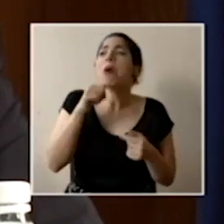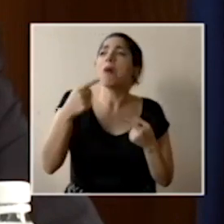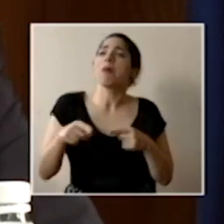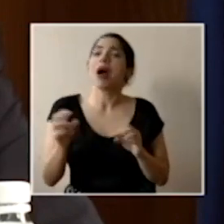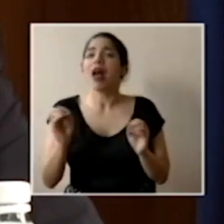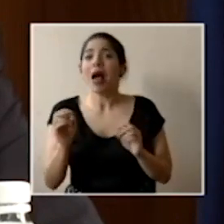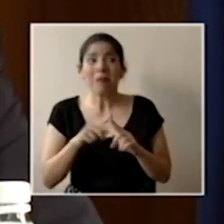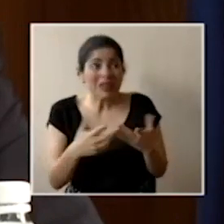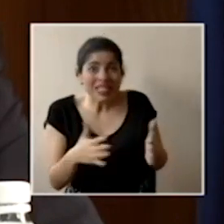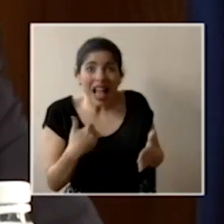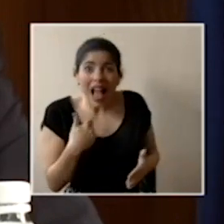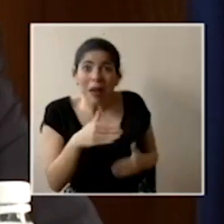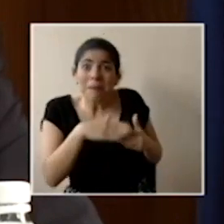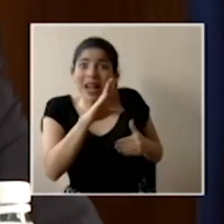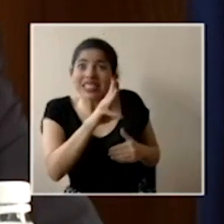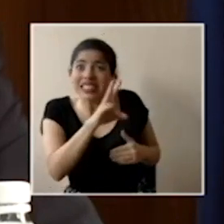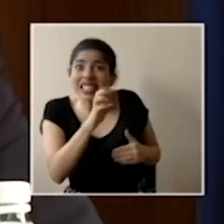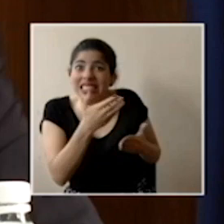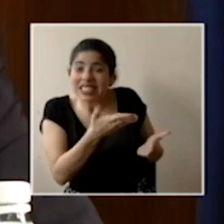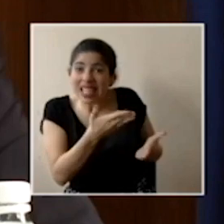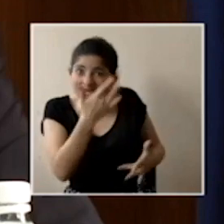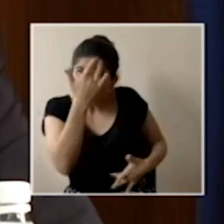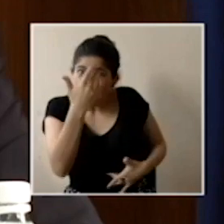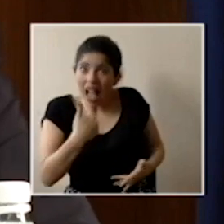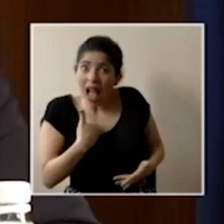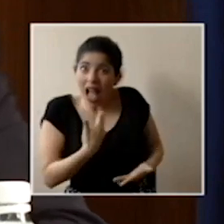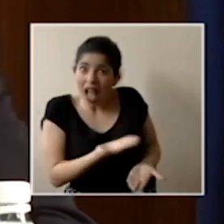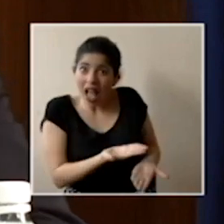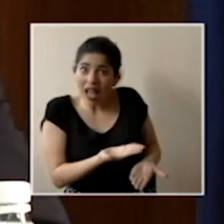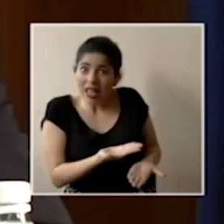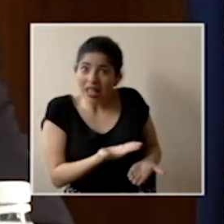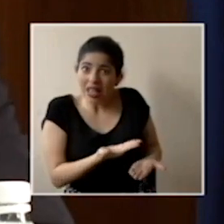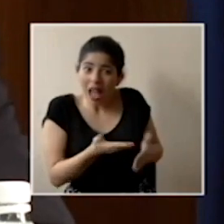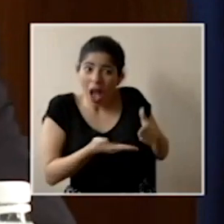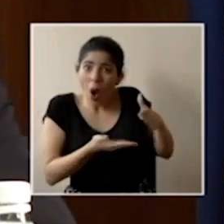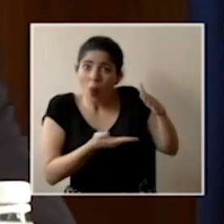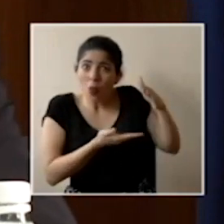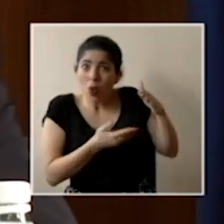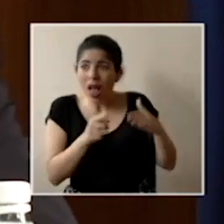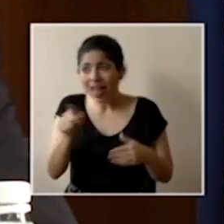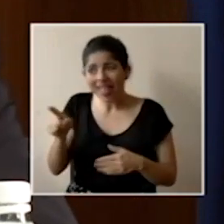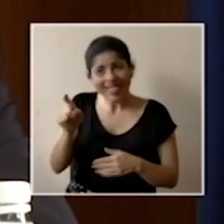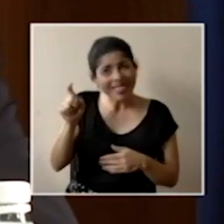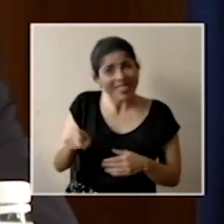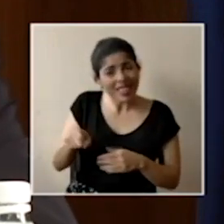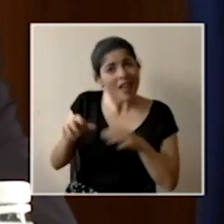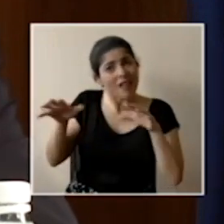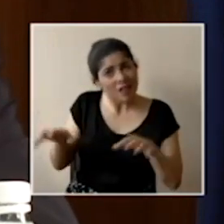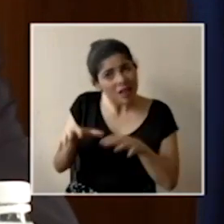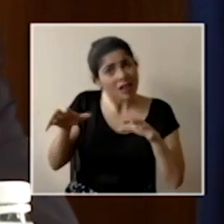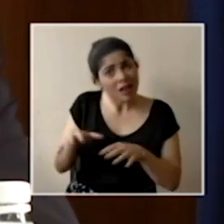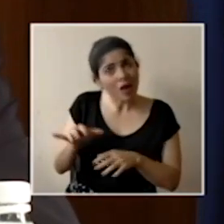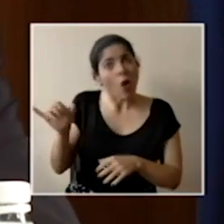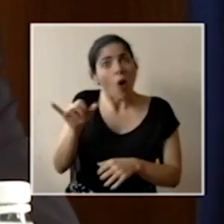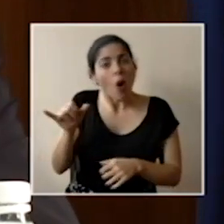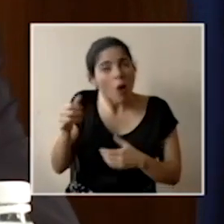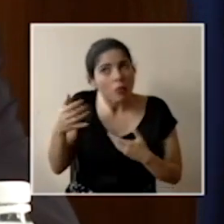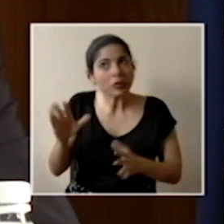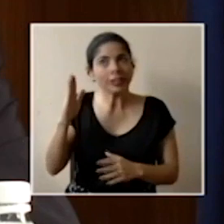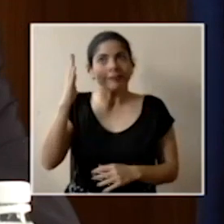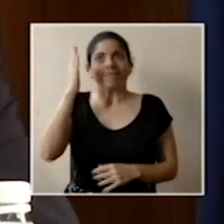600 casos confirmados, acumulados, y tenemos que comportarnos como